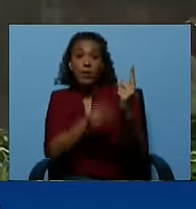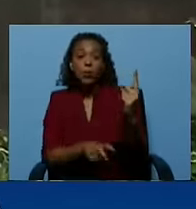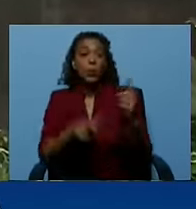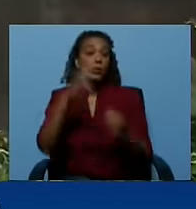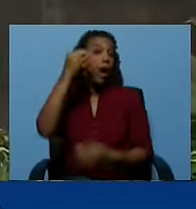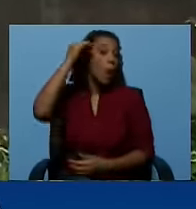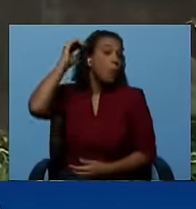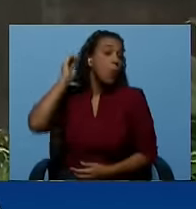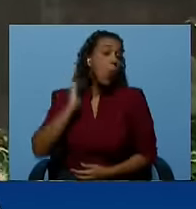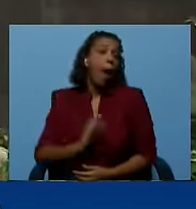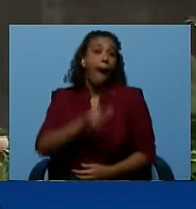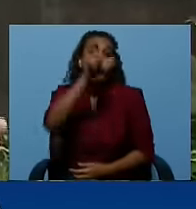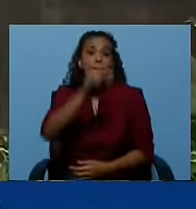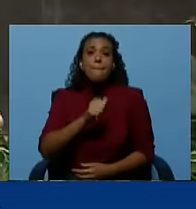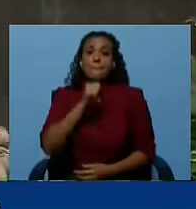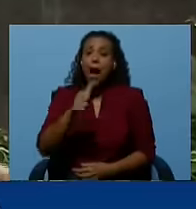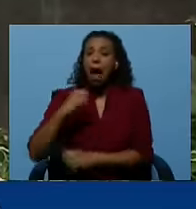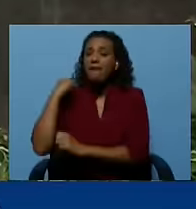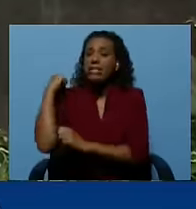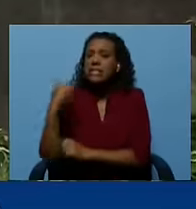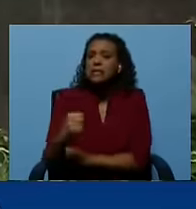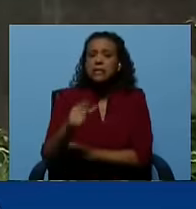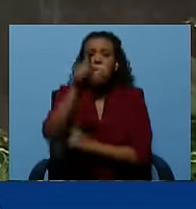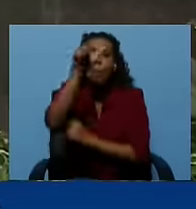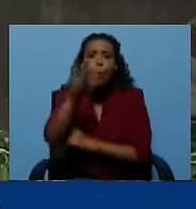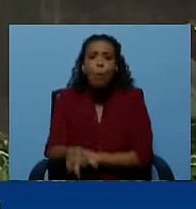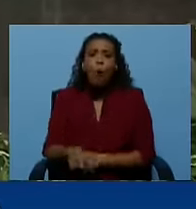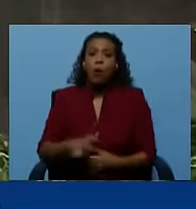sayona criminal, asesina, fascista,